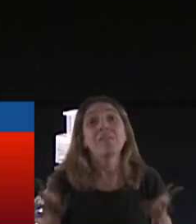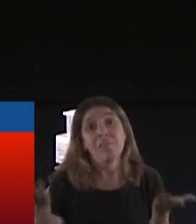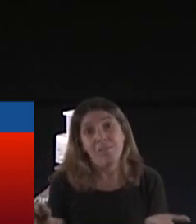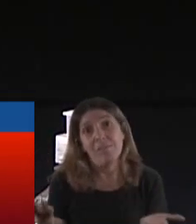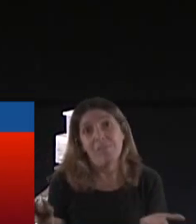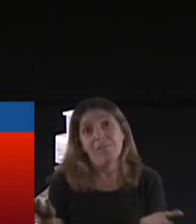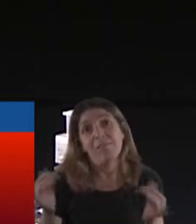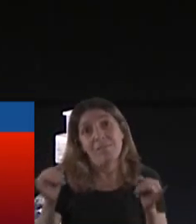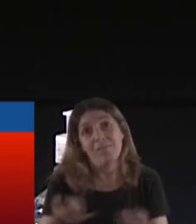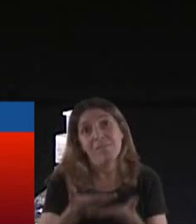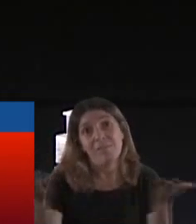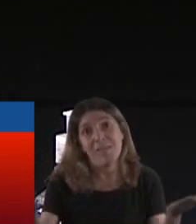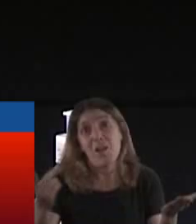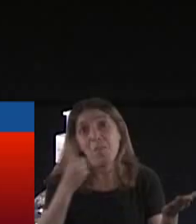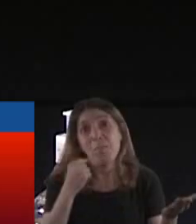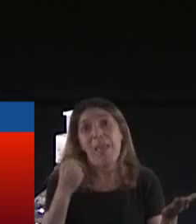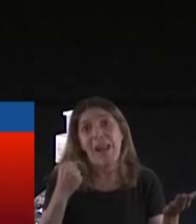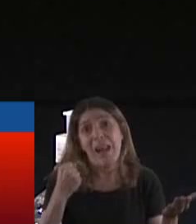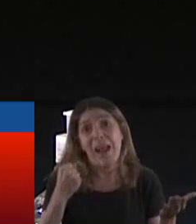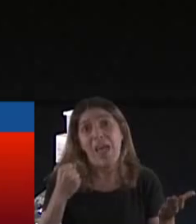Bienvenido el fin del patriarcado.